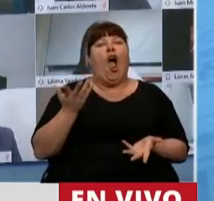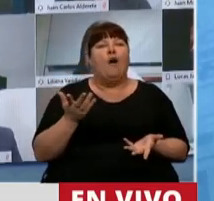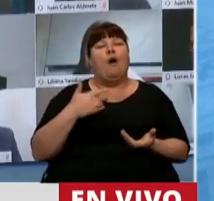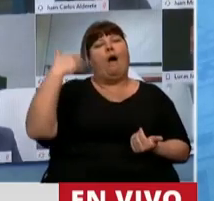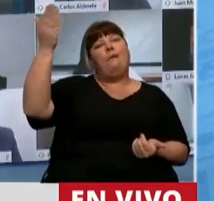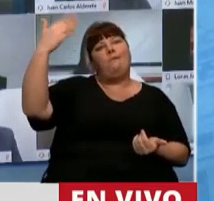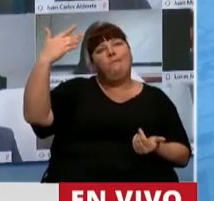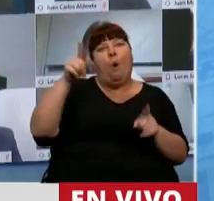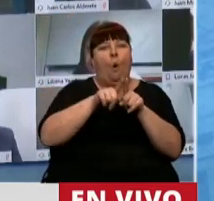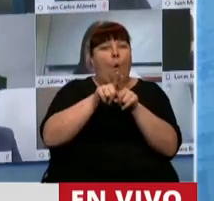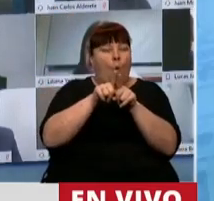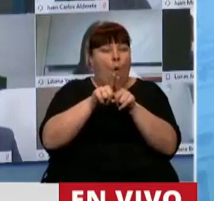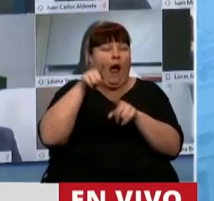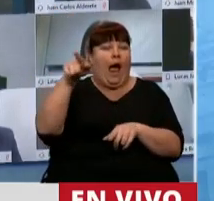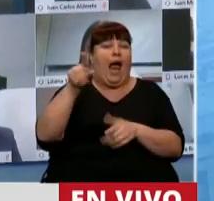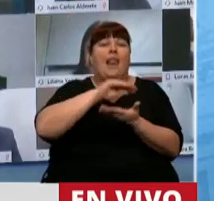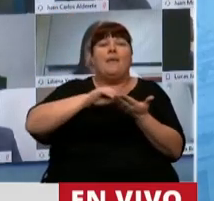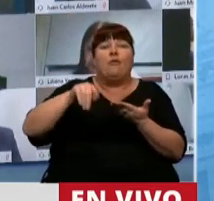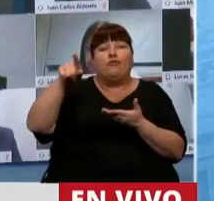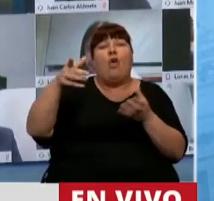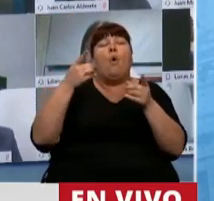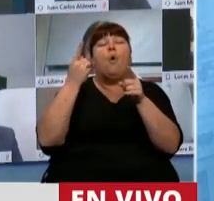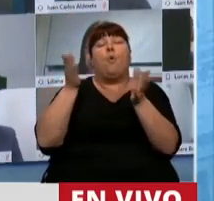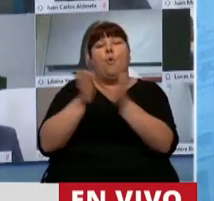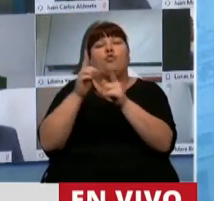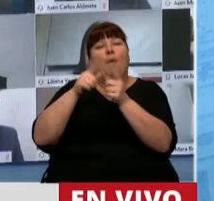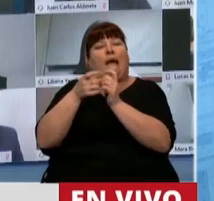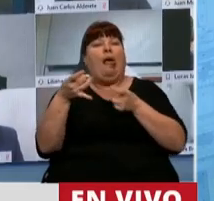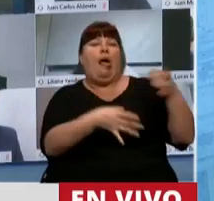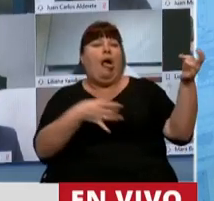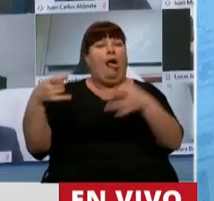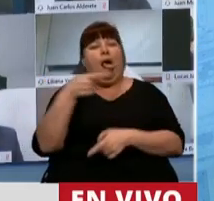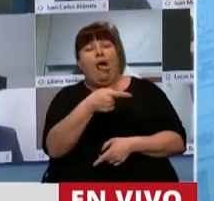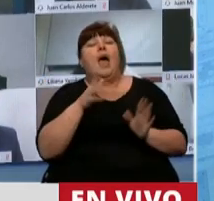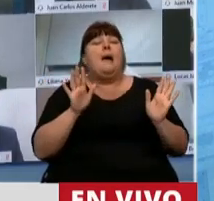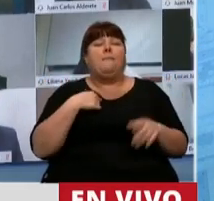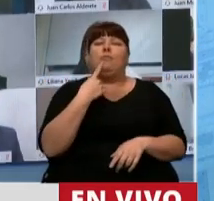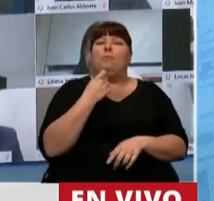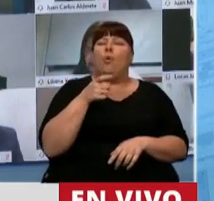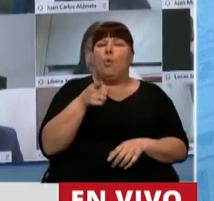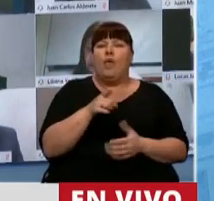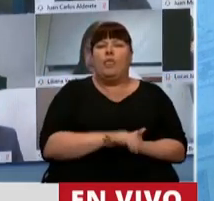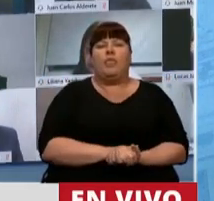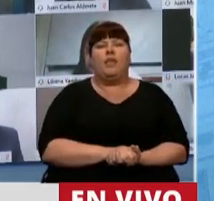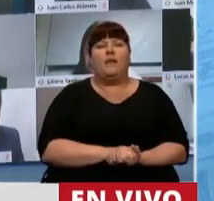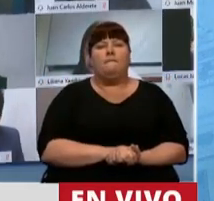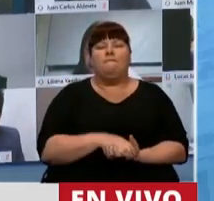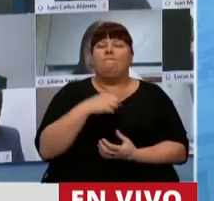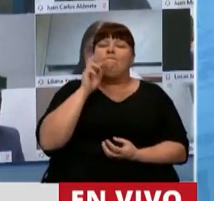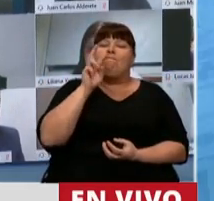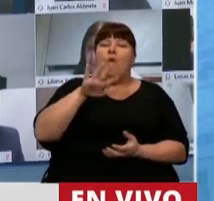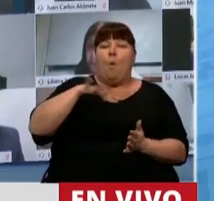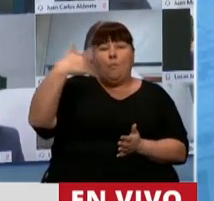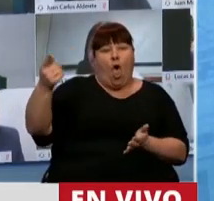tener discursos como el que tienen nuestros legisladores de Juntos por el Cambio con Chicana, pero lo que yo me doy cuenta, lo que veo yo en